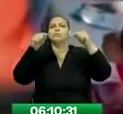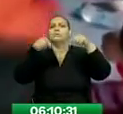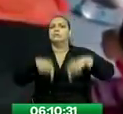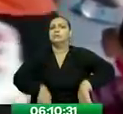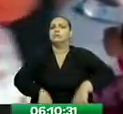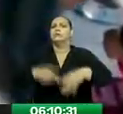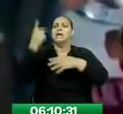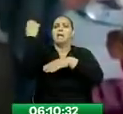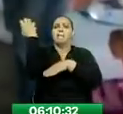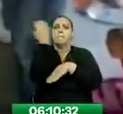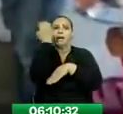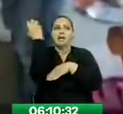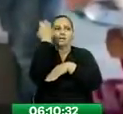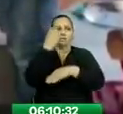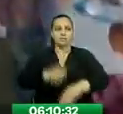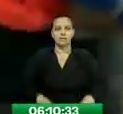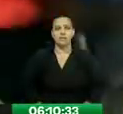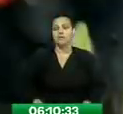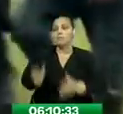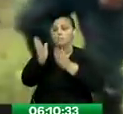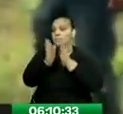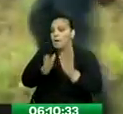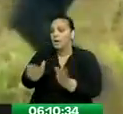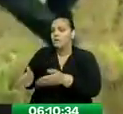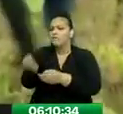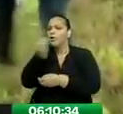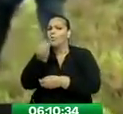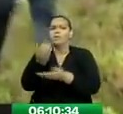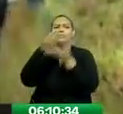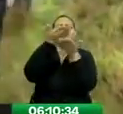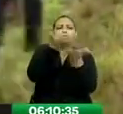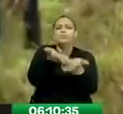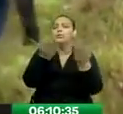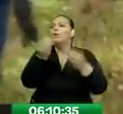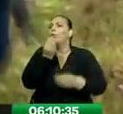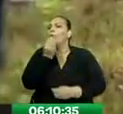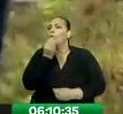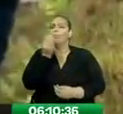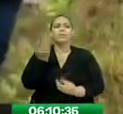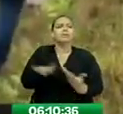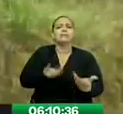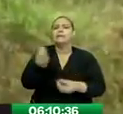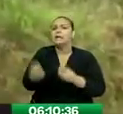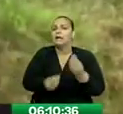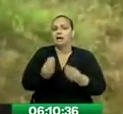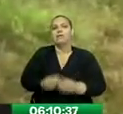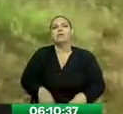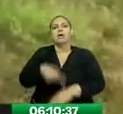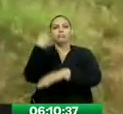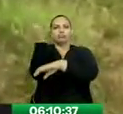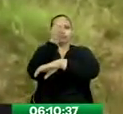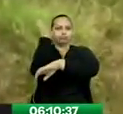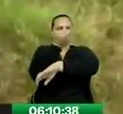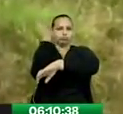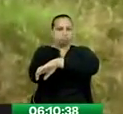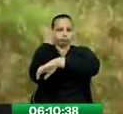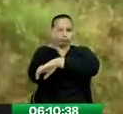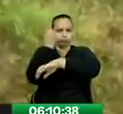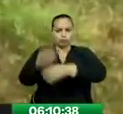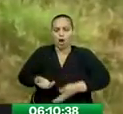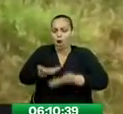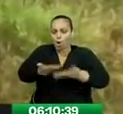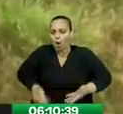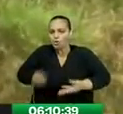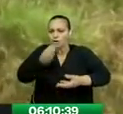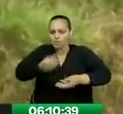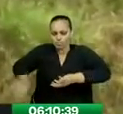apartados lugares selváticos. En cada punto se descargaron los más de 50 kits con la ayuda humanitaria en una